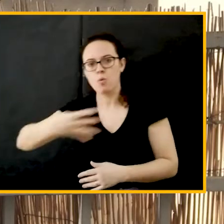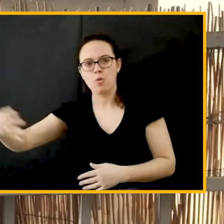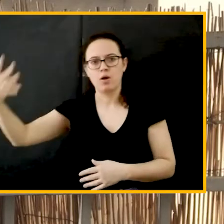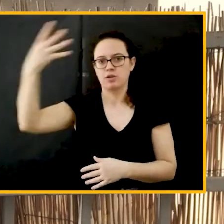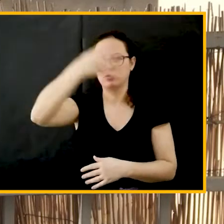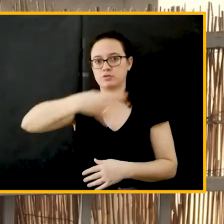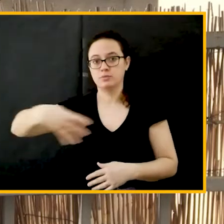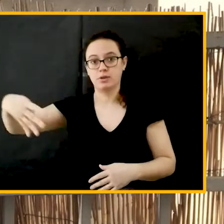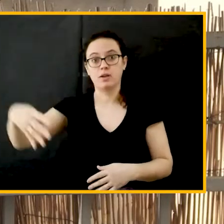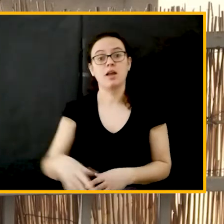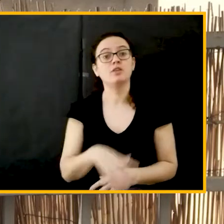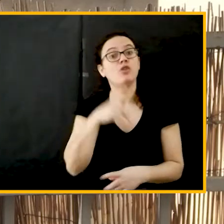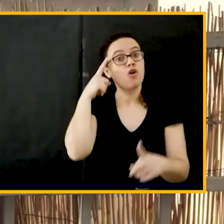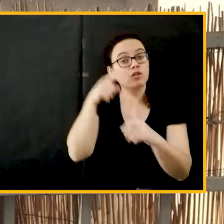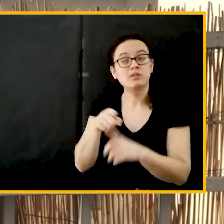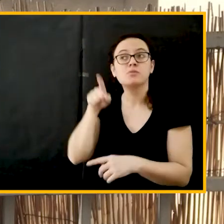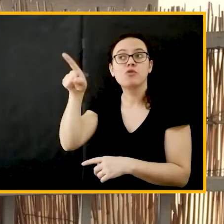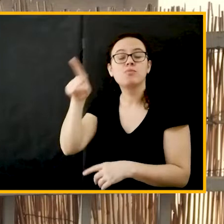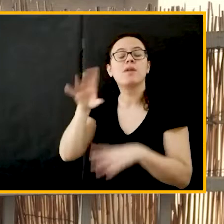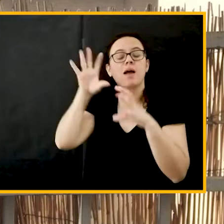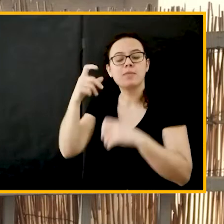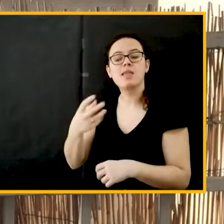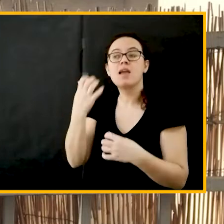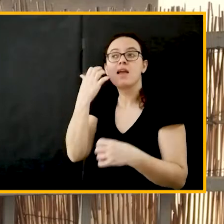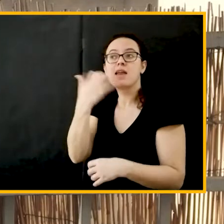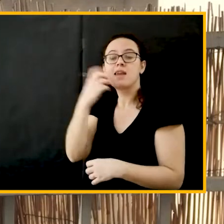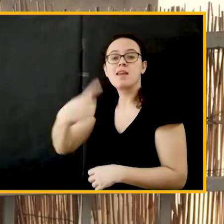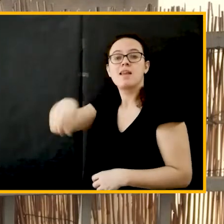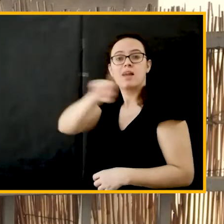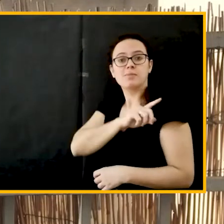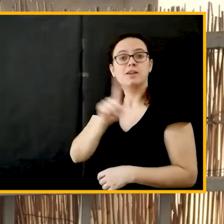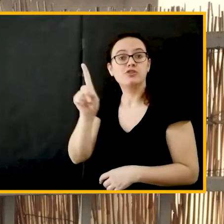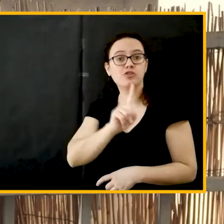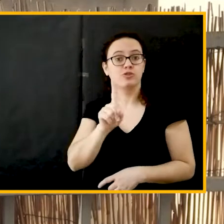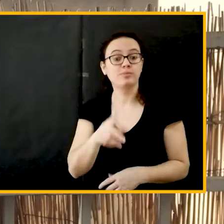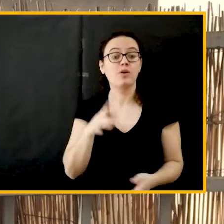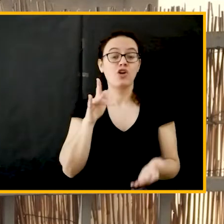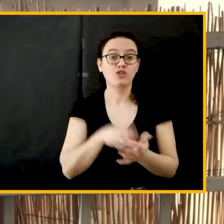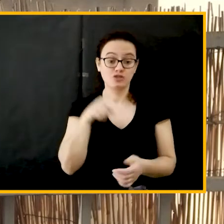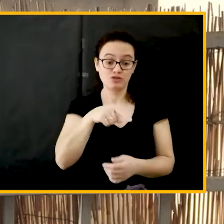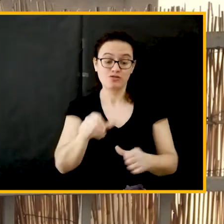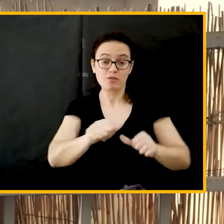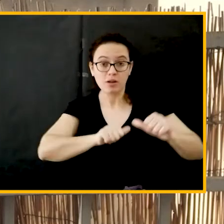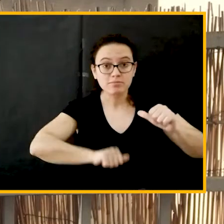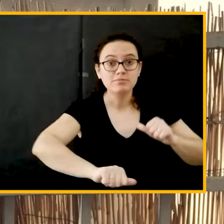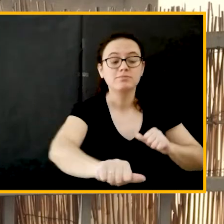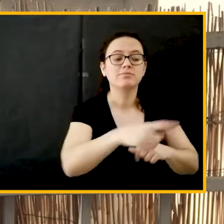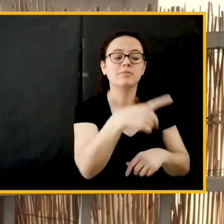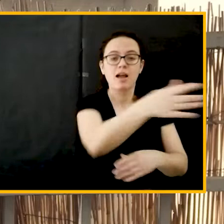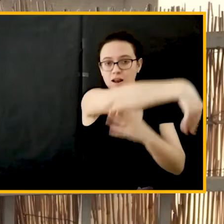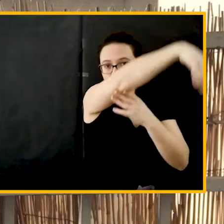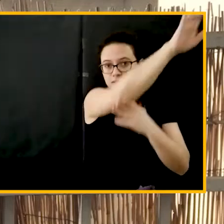entonces Ganesha luce un cuerno roto, que le recuerda que en aquel ataque de furia perdió su equilibrio.